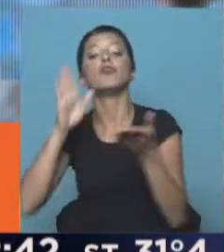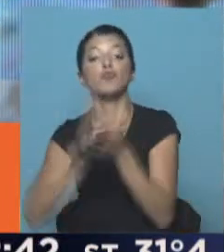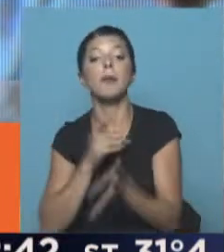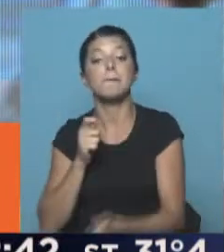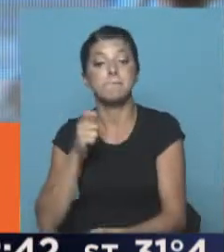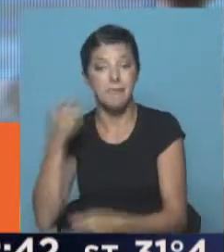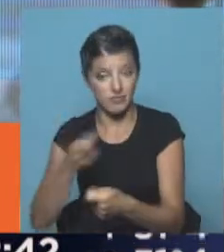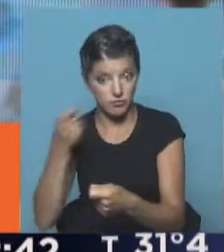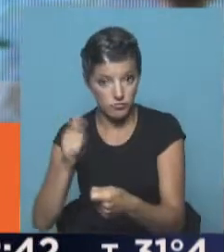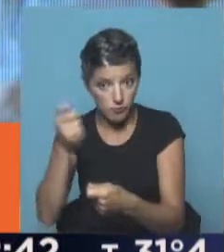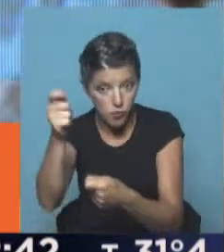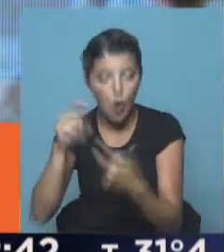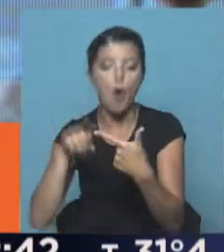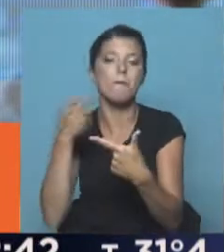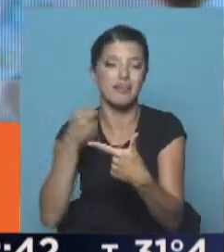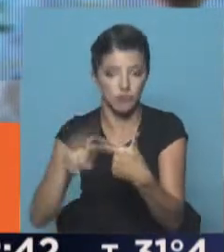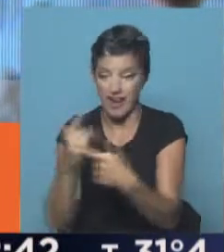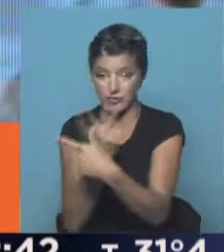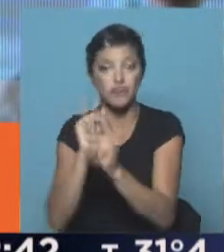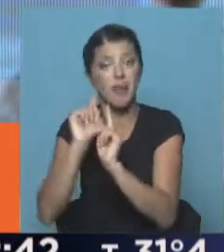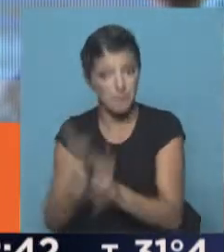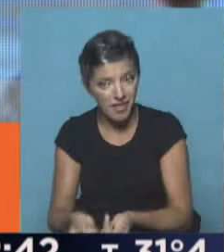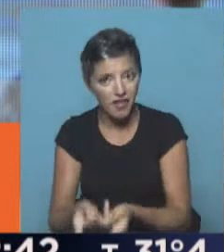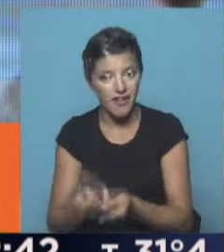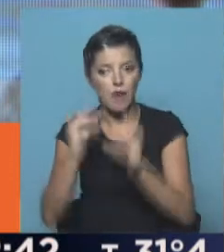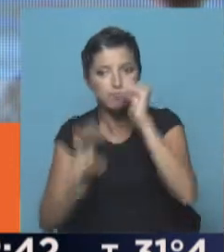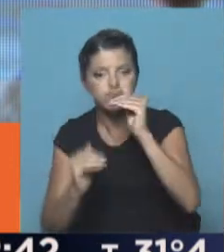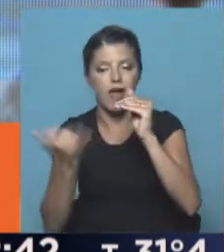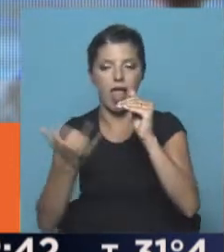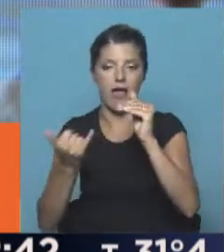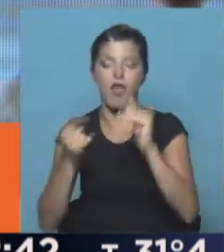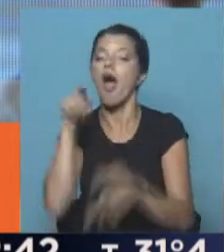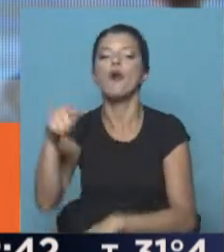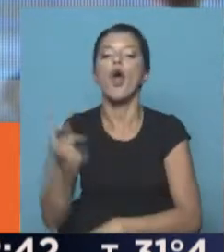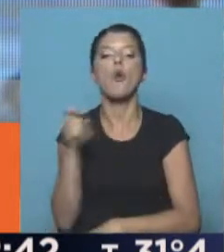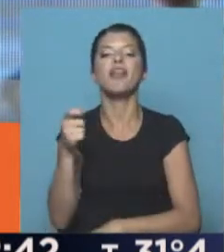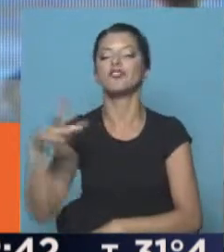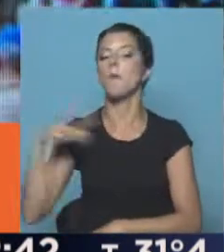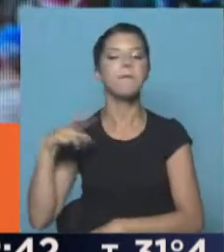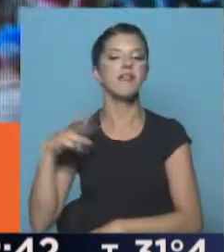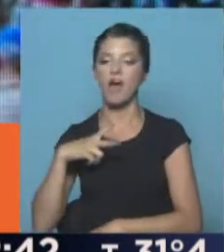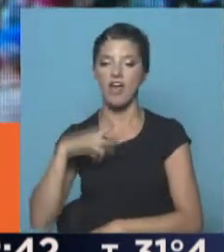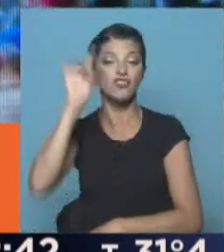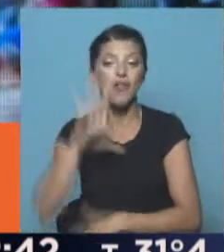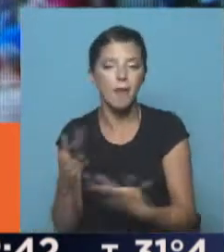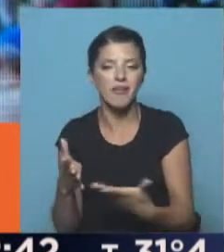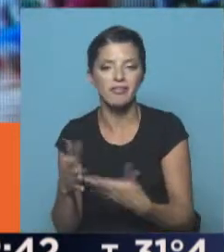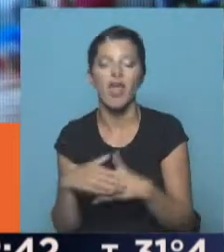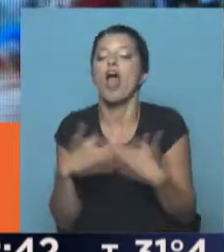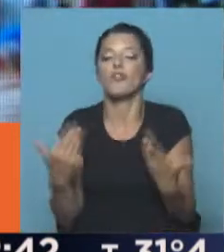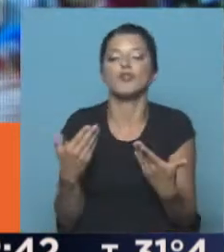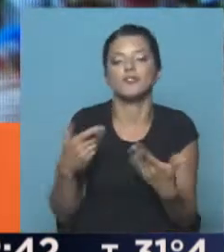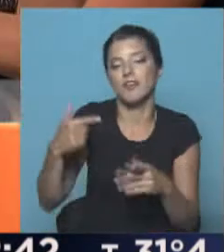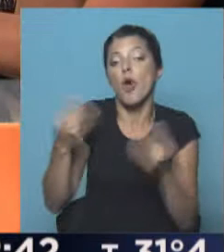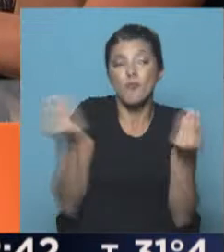también tiene un régimen muy restrictivo mantienen el régimen de jubilación privada que también imposibilita que una gran parte de la